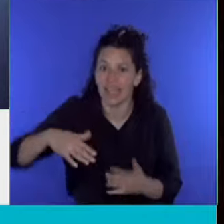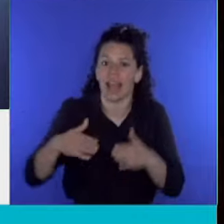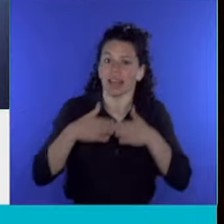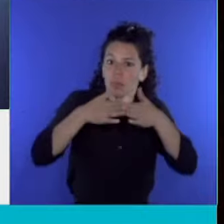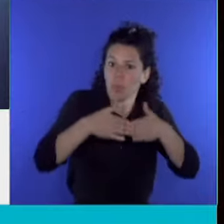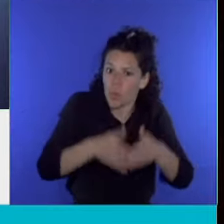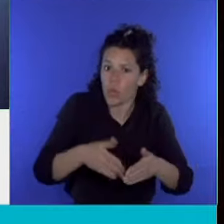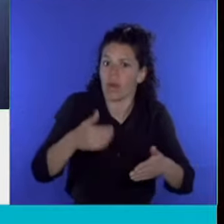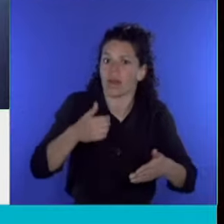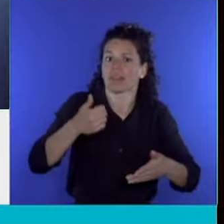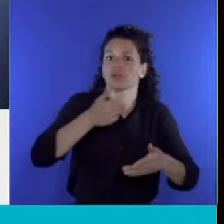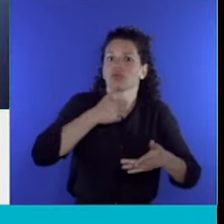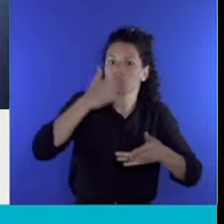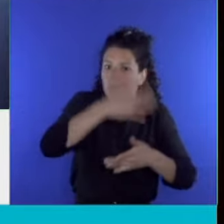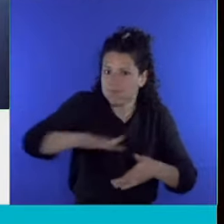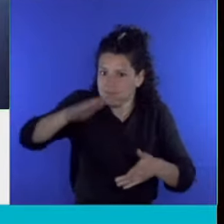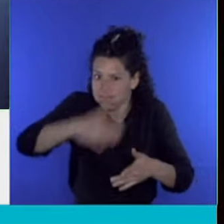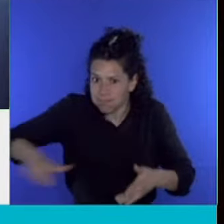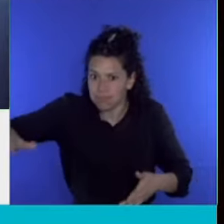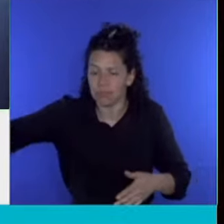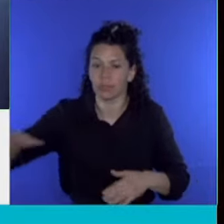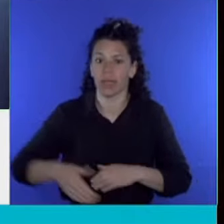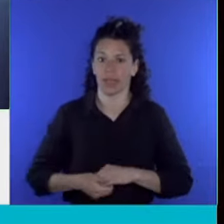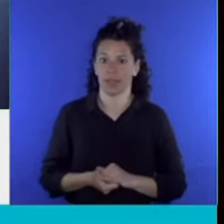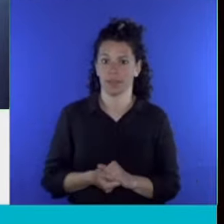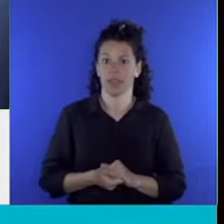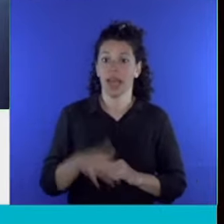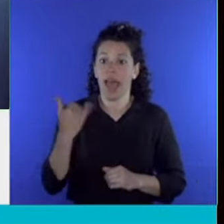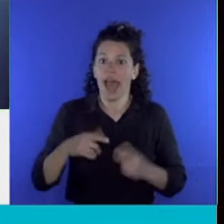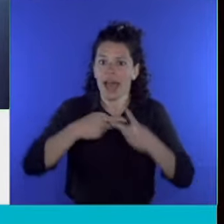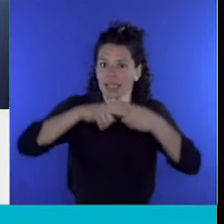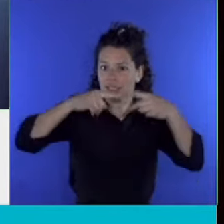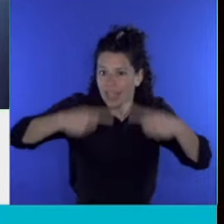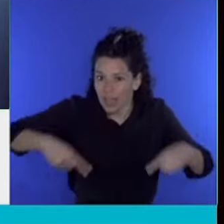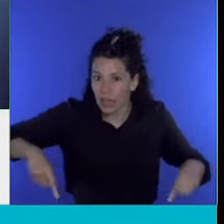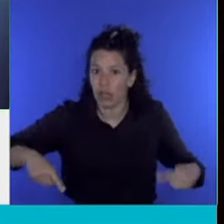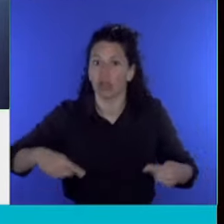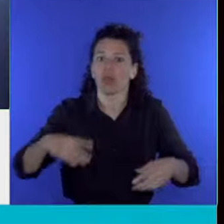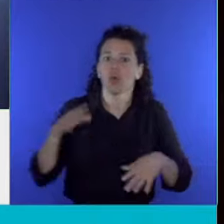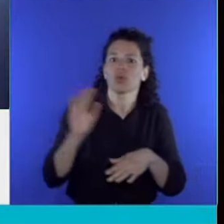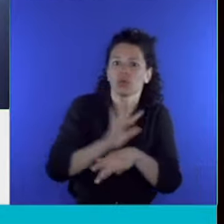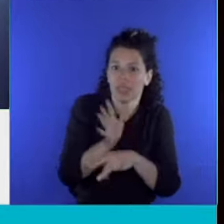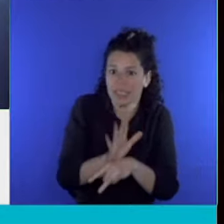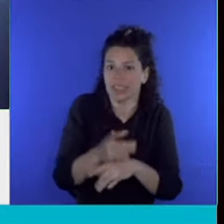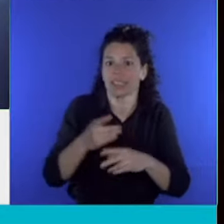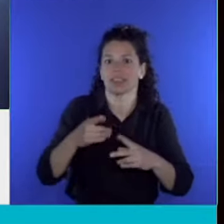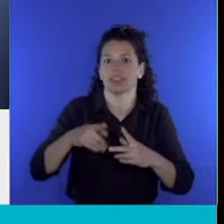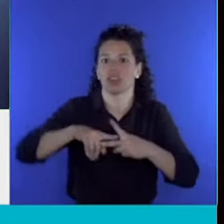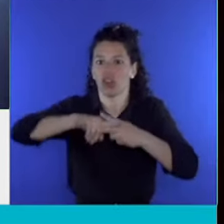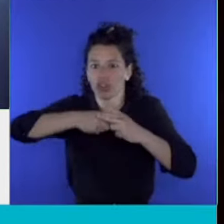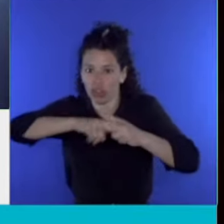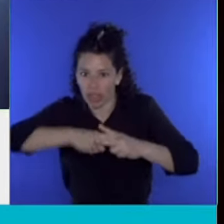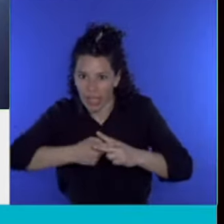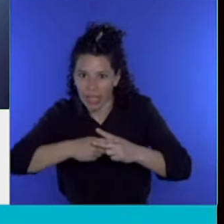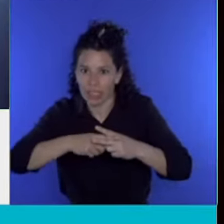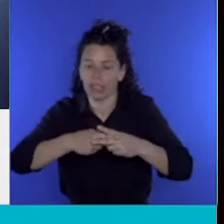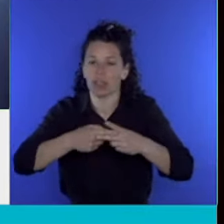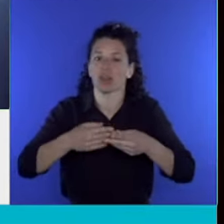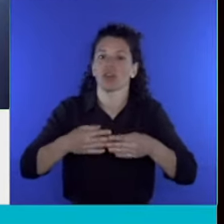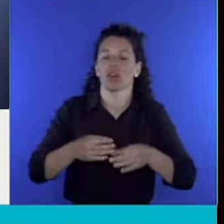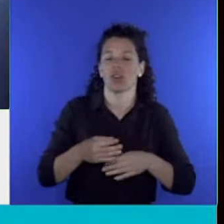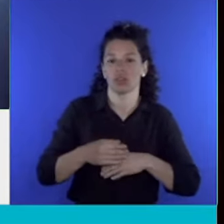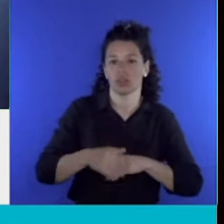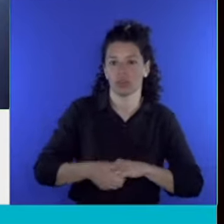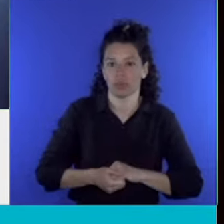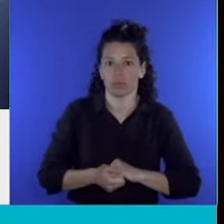tiene mar que tiene recursos artísticos y técnicos calificados que tiene